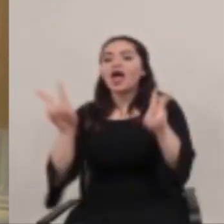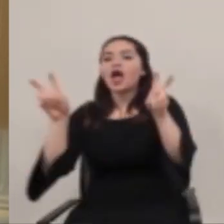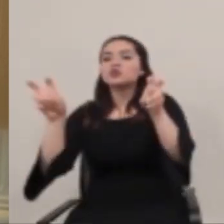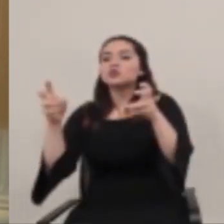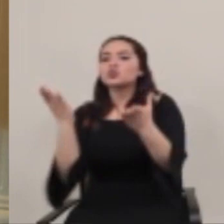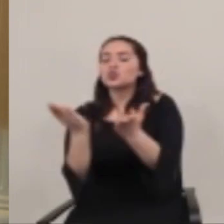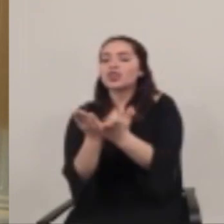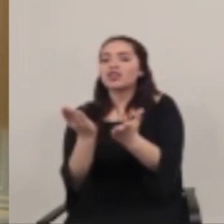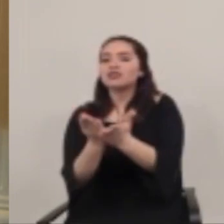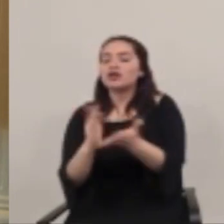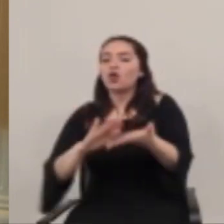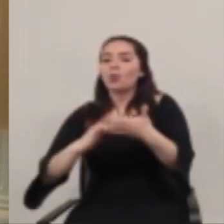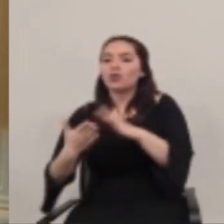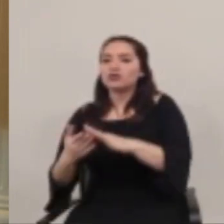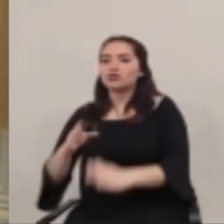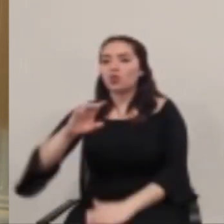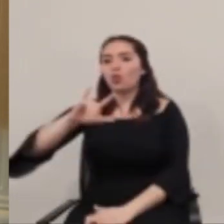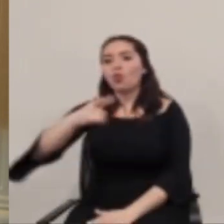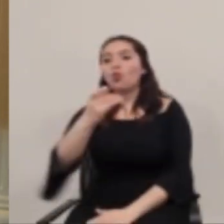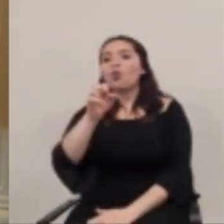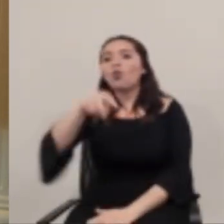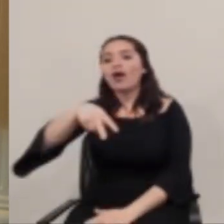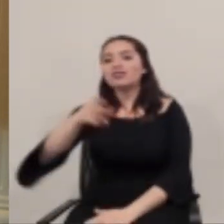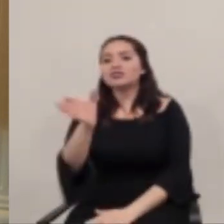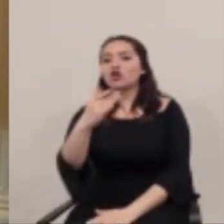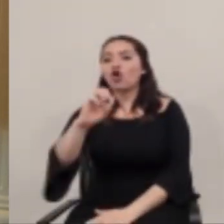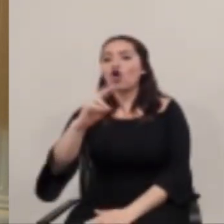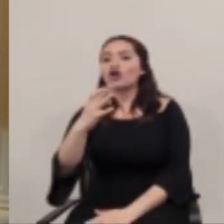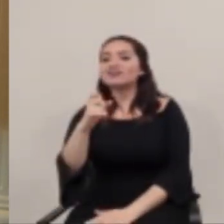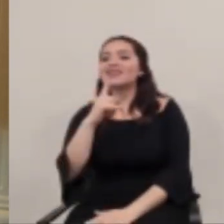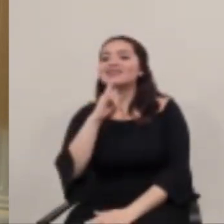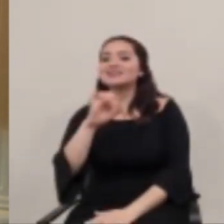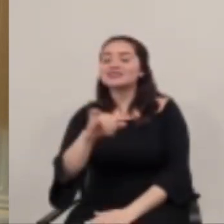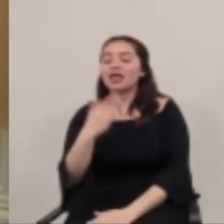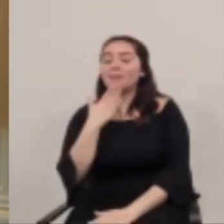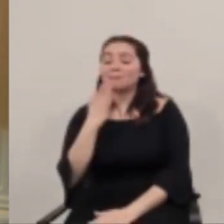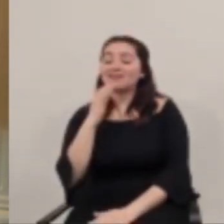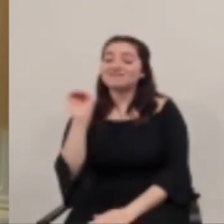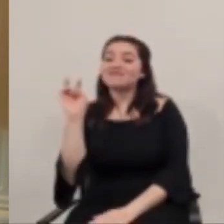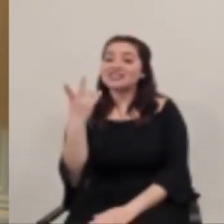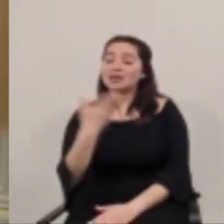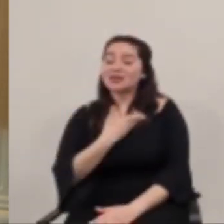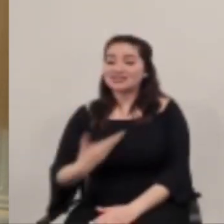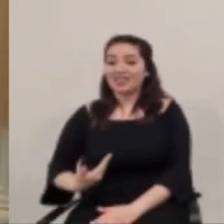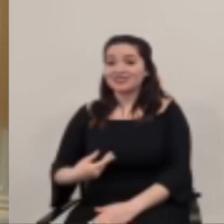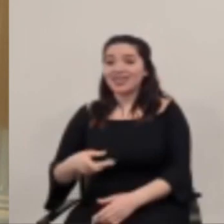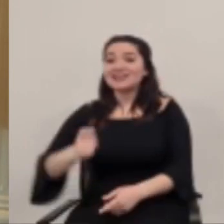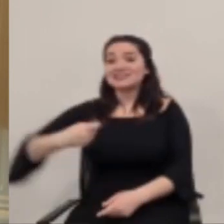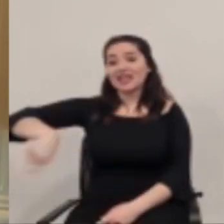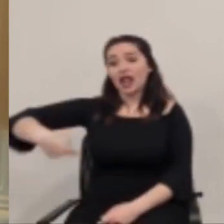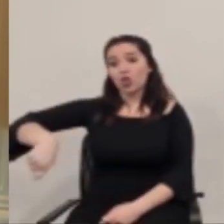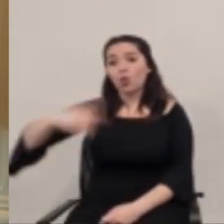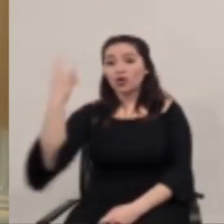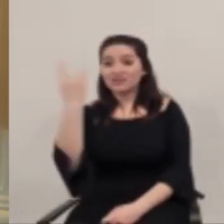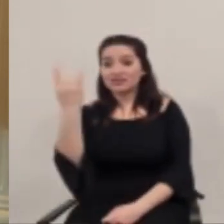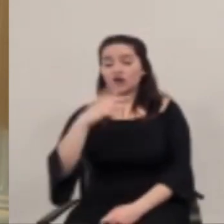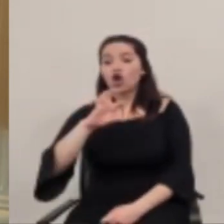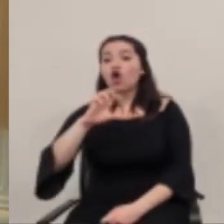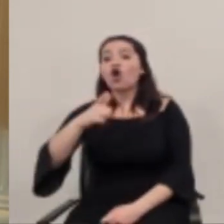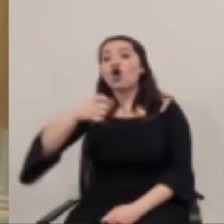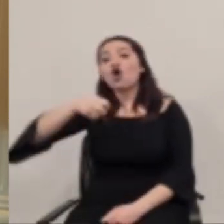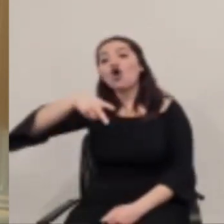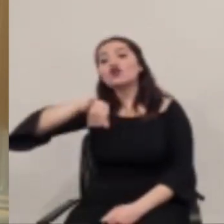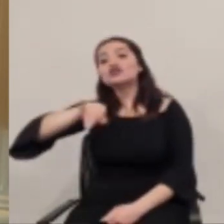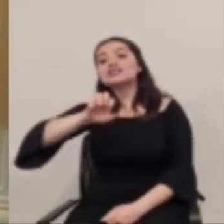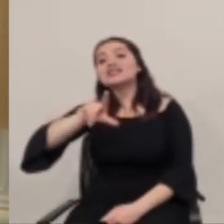Comunitarios, profesor Juan Cortés, al vicepresidente del Senado Universitario, Gonzalo Gutiérrez, a